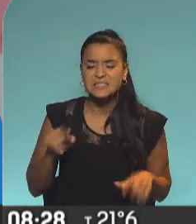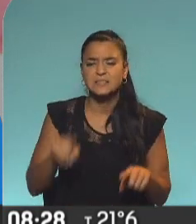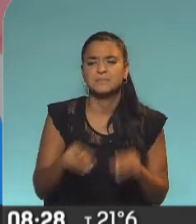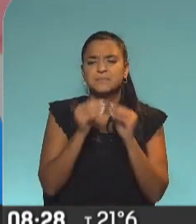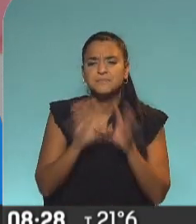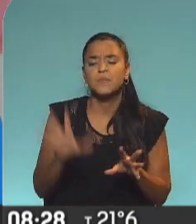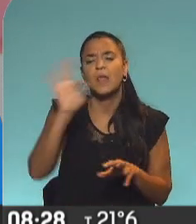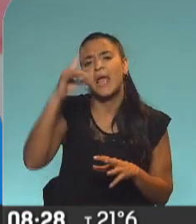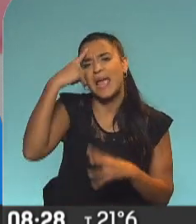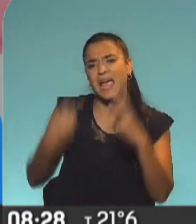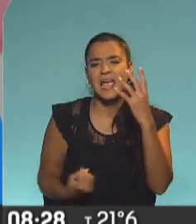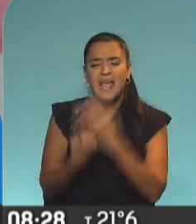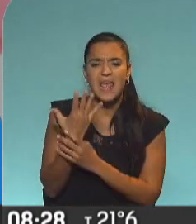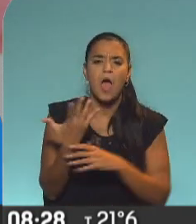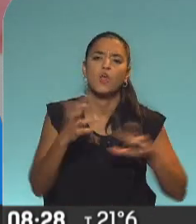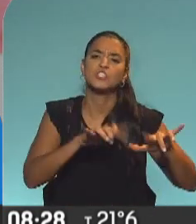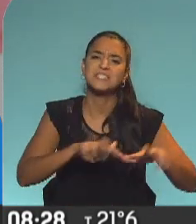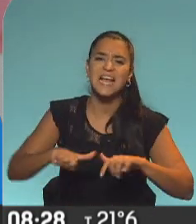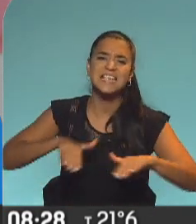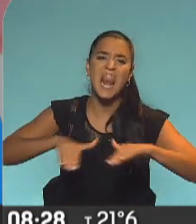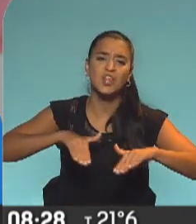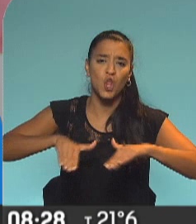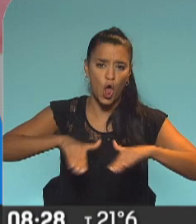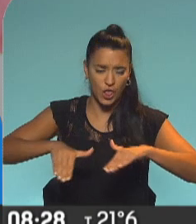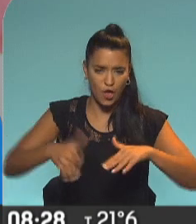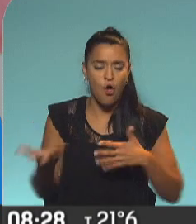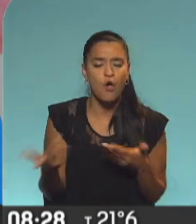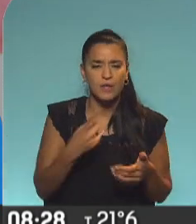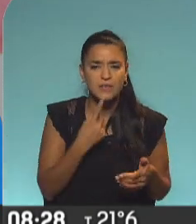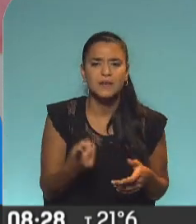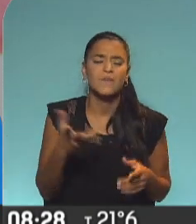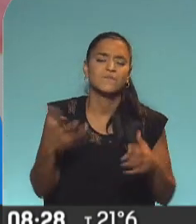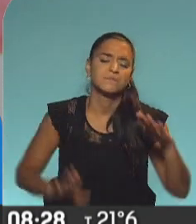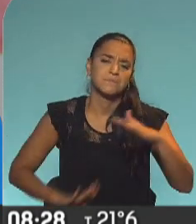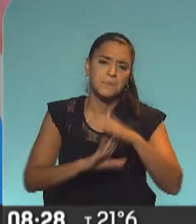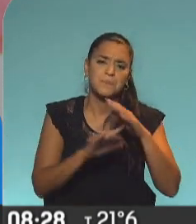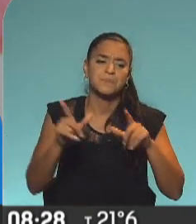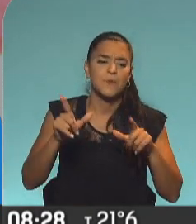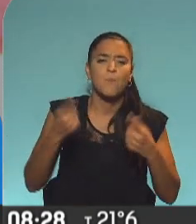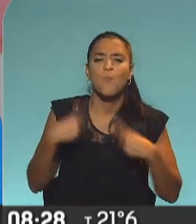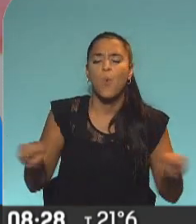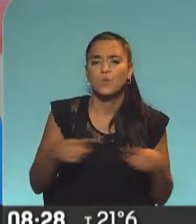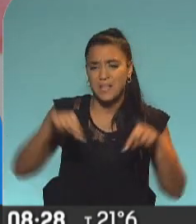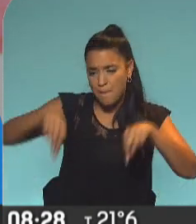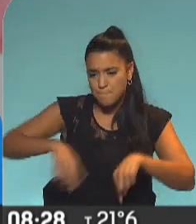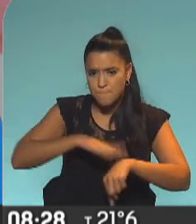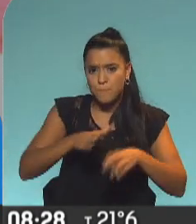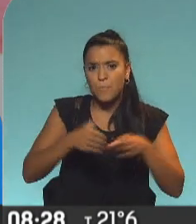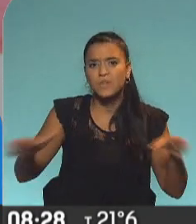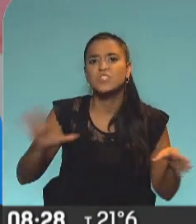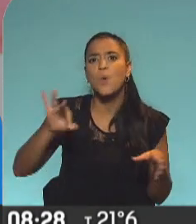pionero o creador del jazz electrónico y figura de las más importantes de la música contemporánea mundial de las últimas